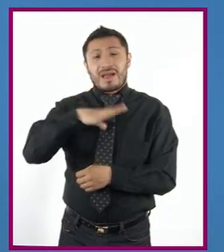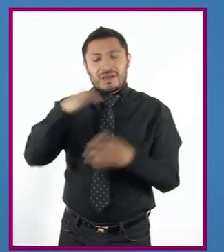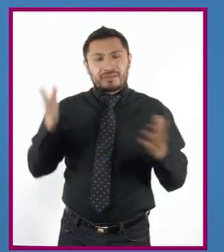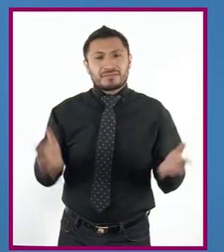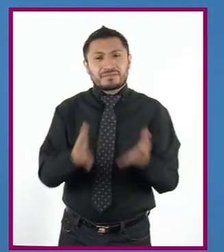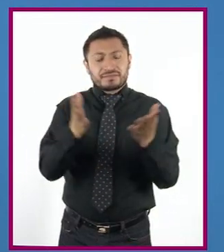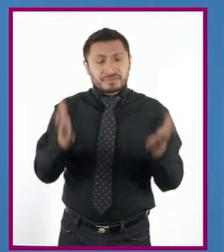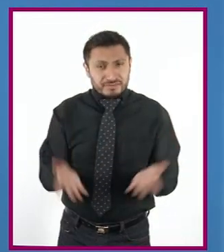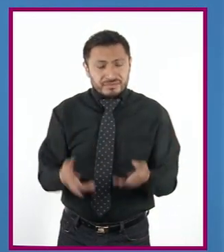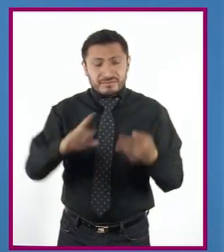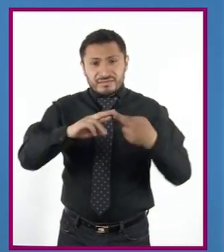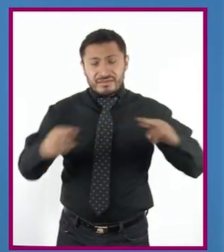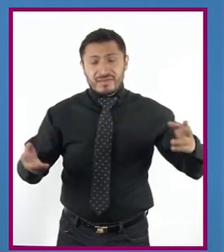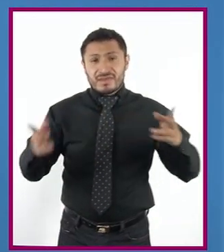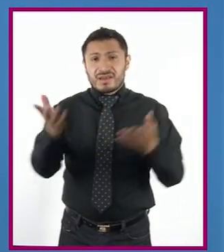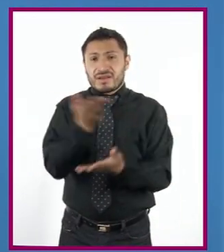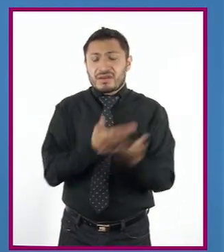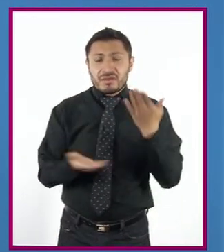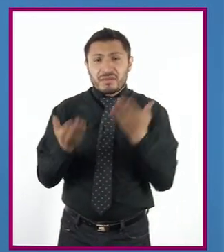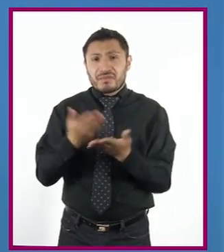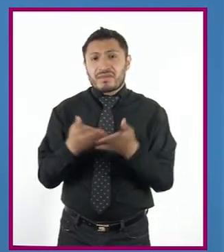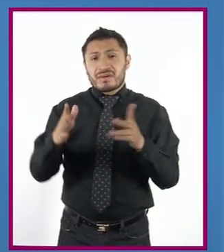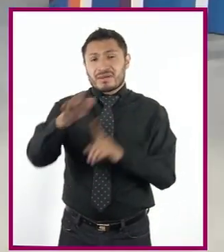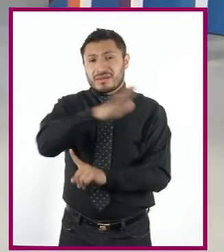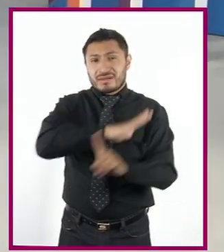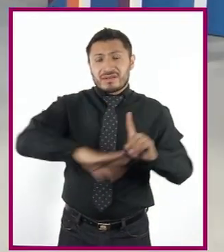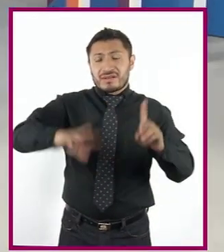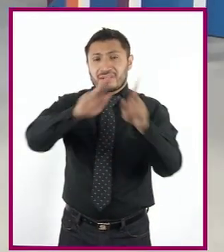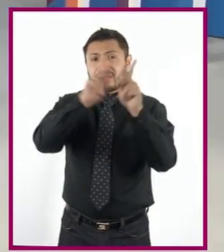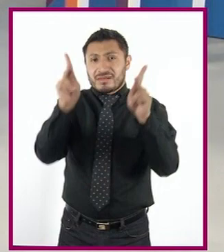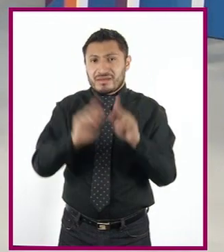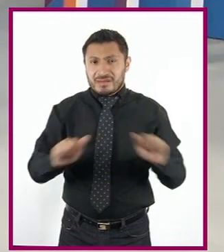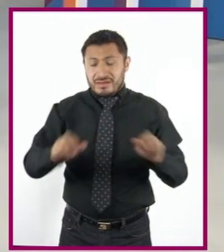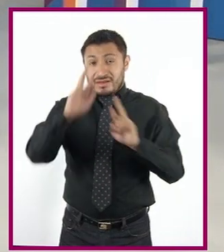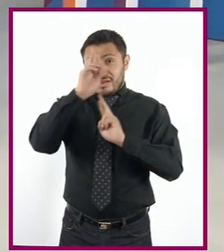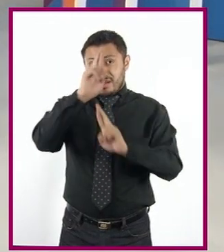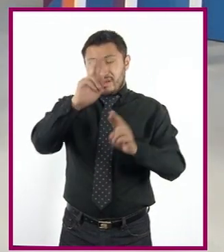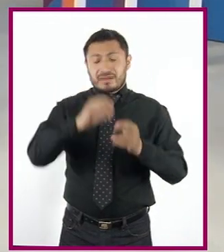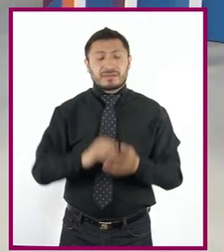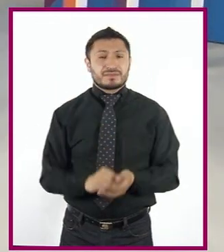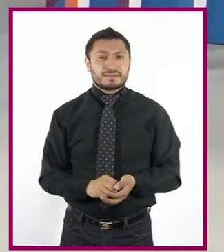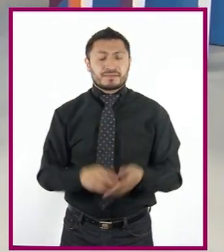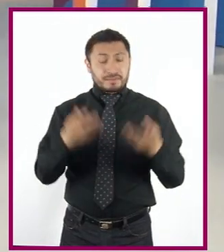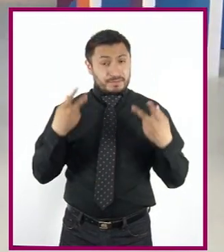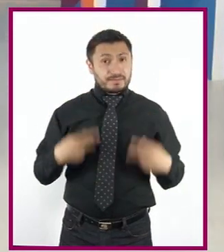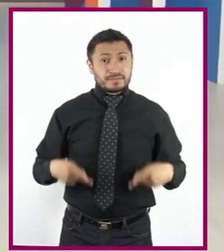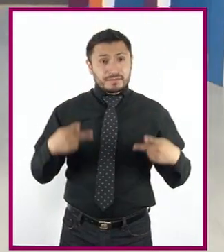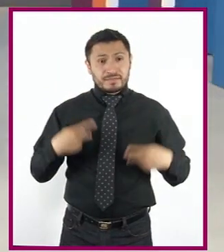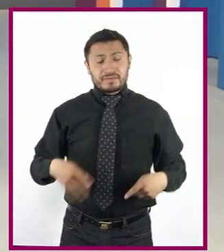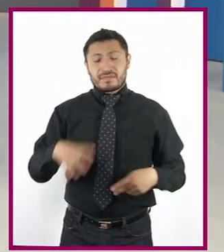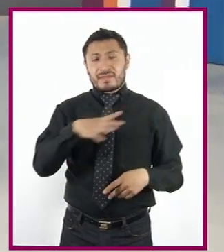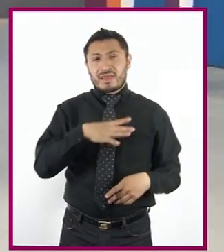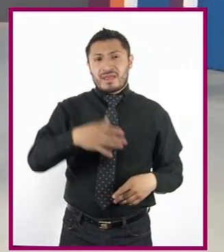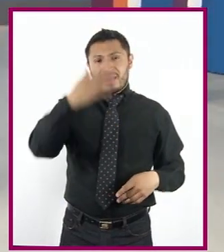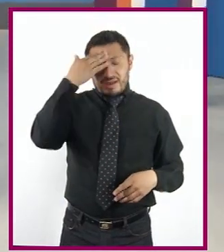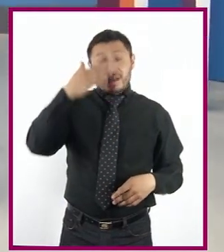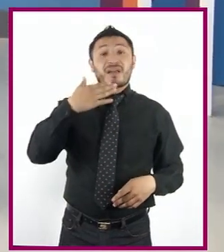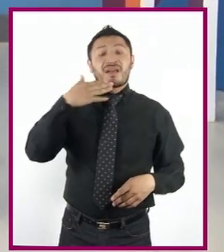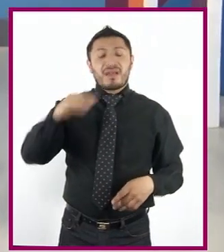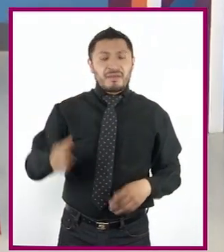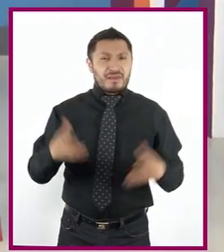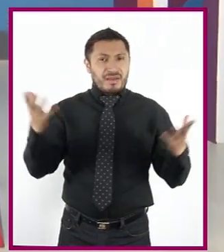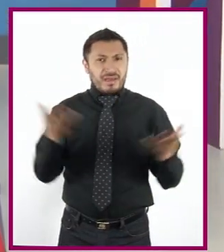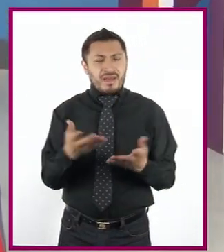convivencia en entornos de paz y respeto. Los seres humanos tenemos la capacidad para